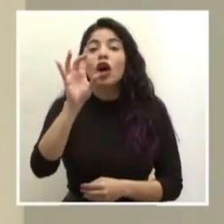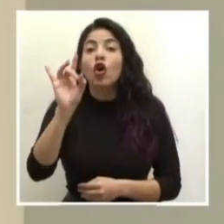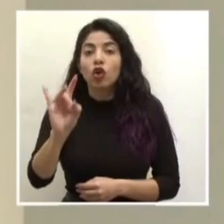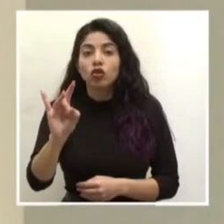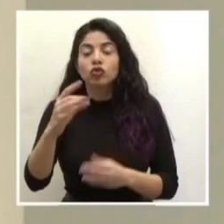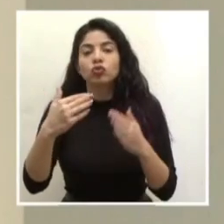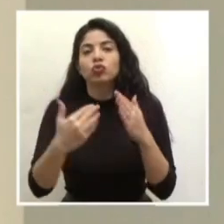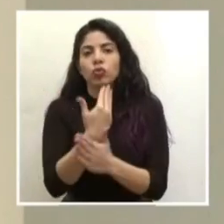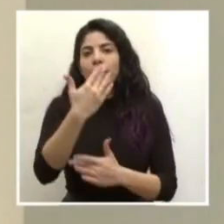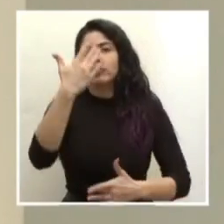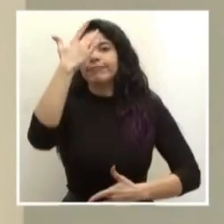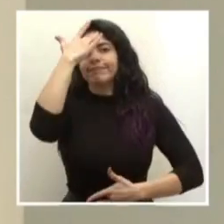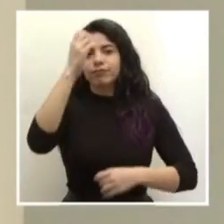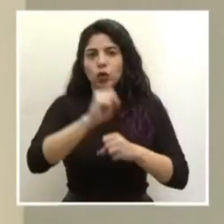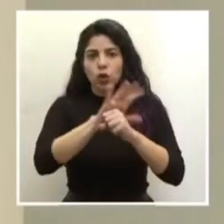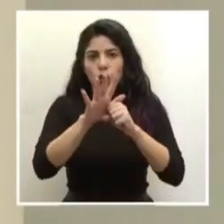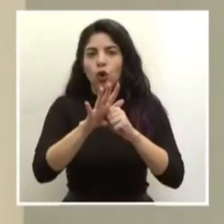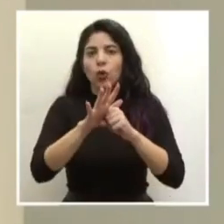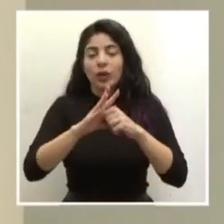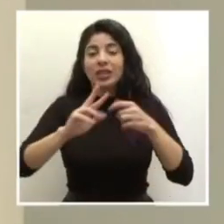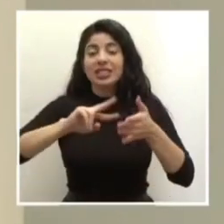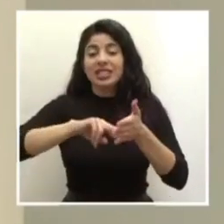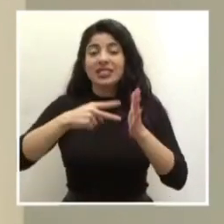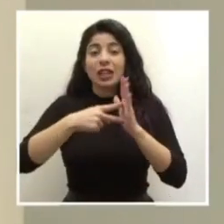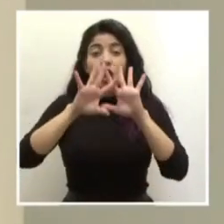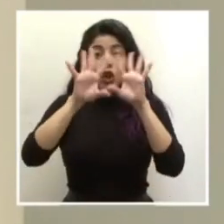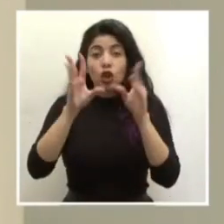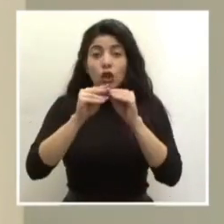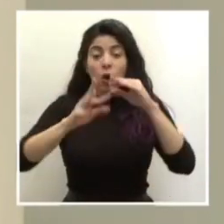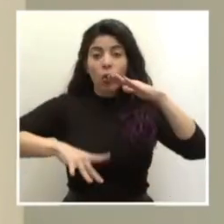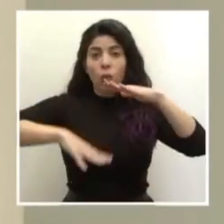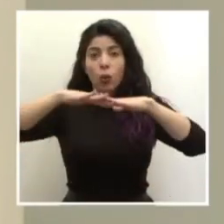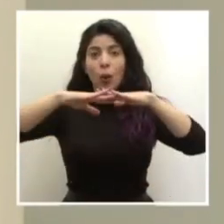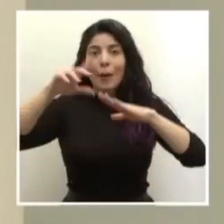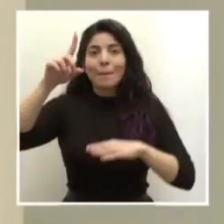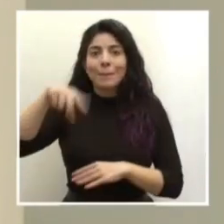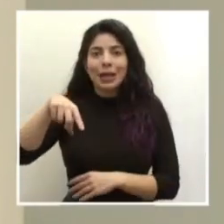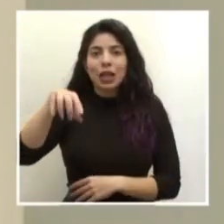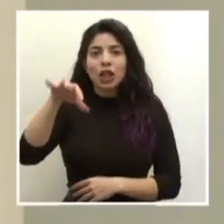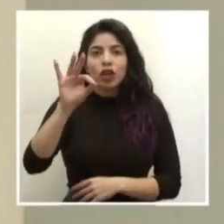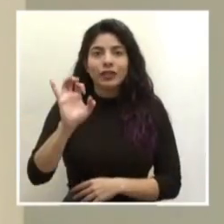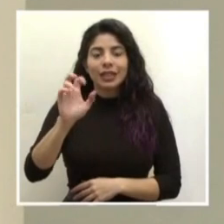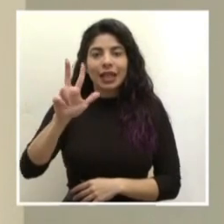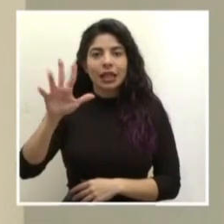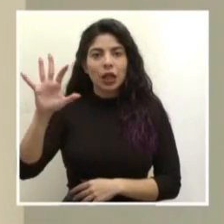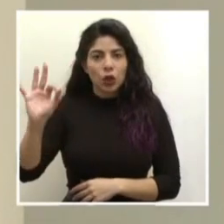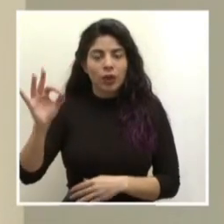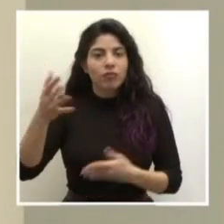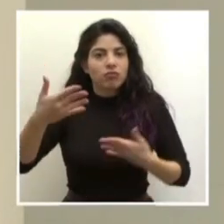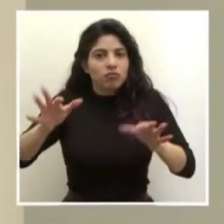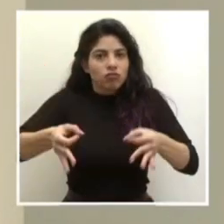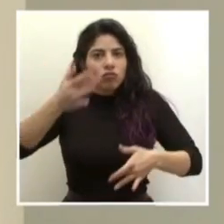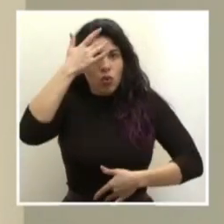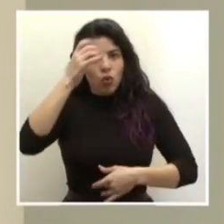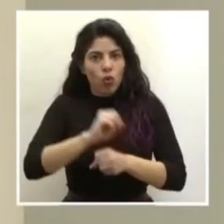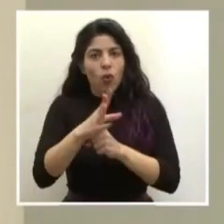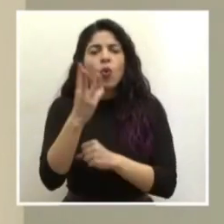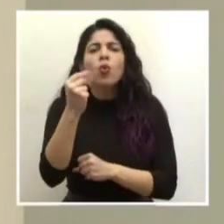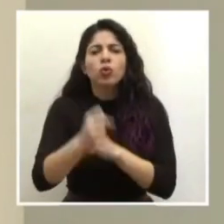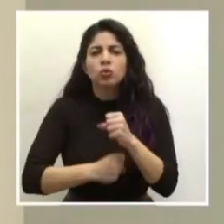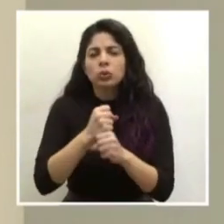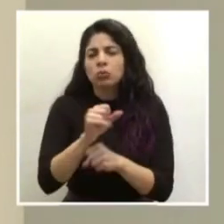casos nuevos de COVID-19. Asciende el total a 1.939 casos confirmados. El rango de edad se